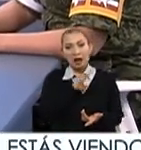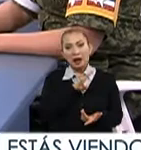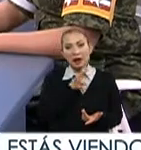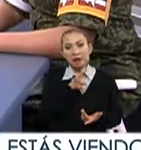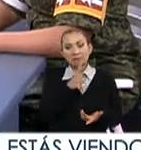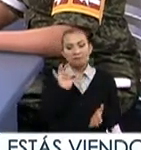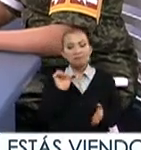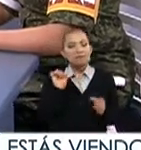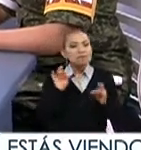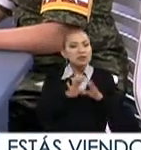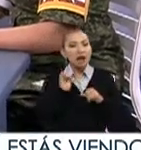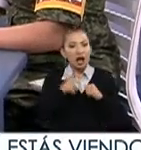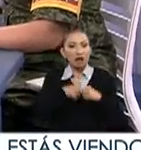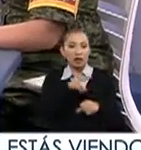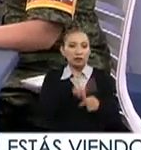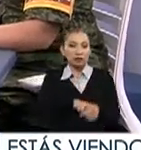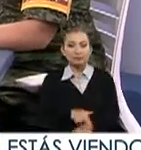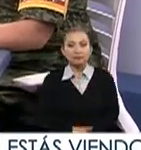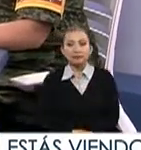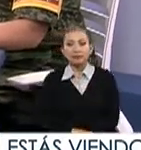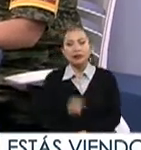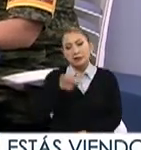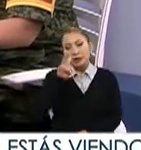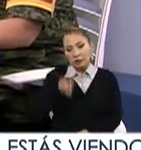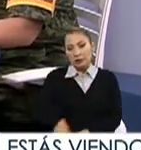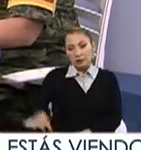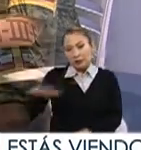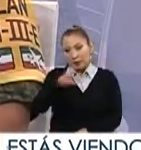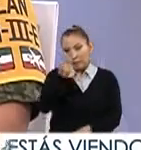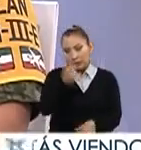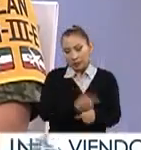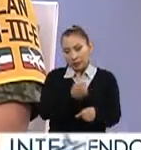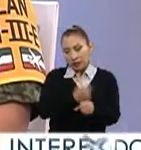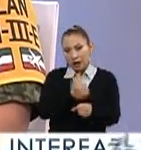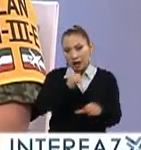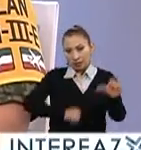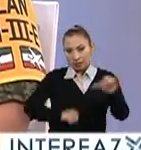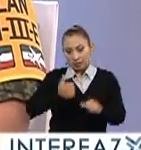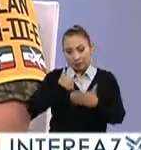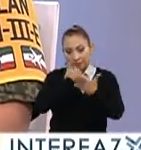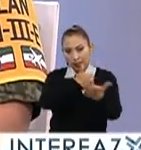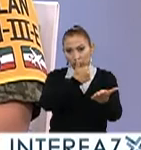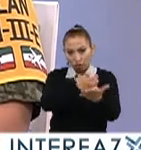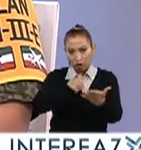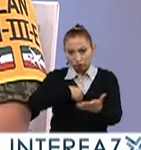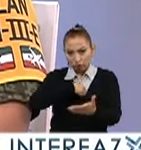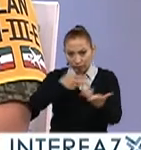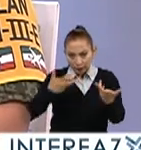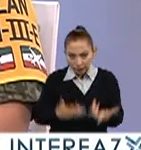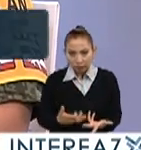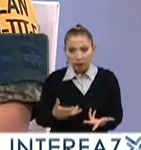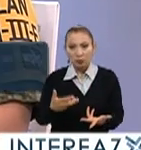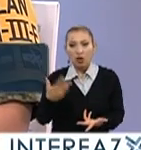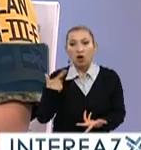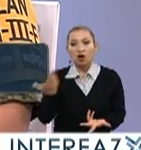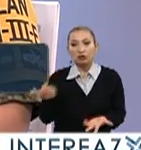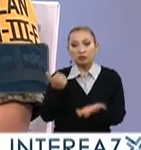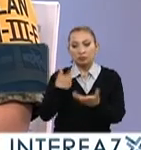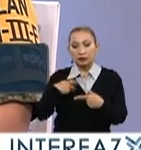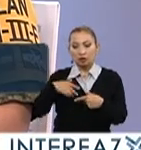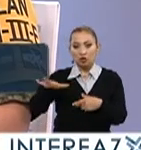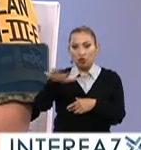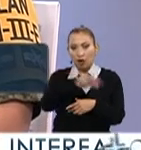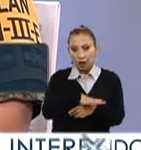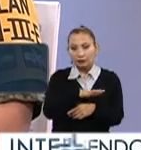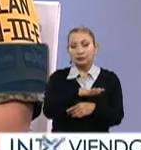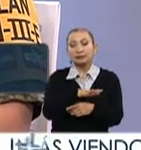la vulnerabilidad de algún desastre natural. Sí, la realidad es que la primera actividad de labor social que se realiza en auxilio a la